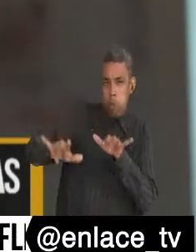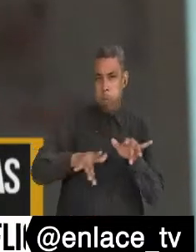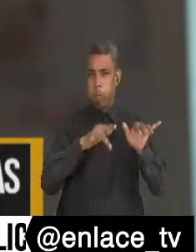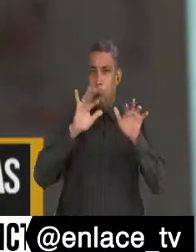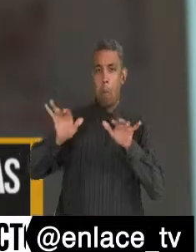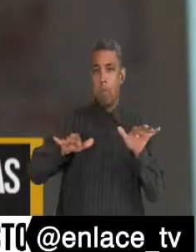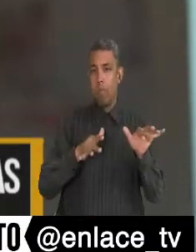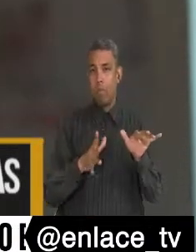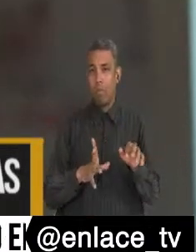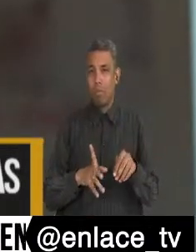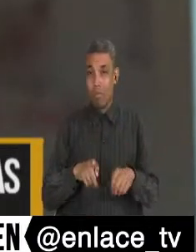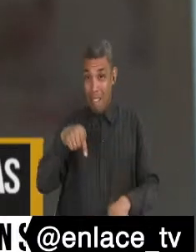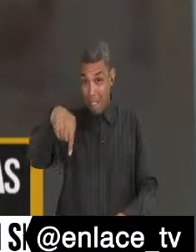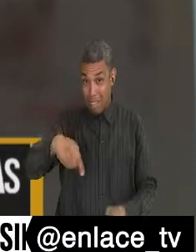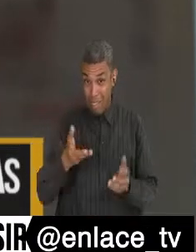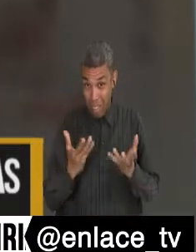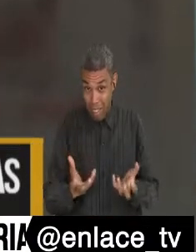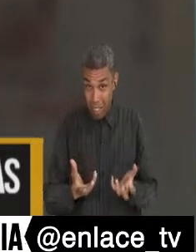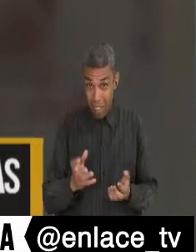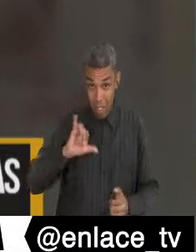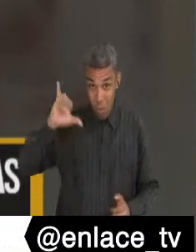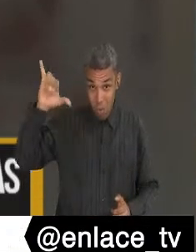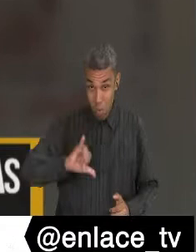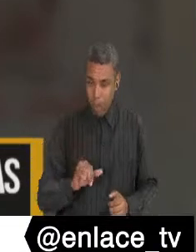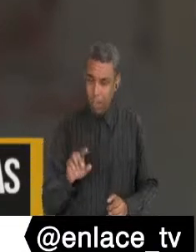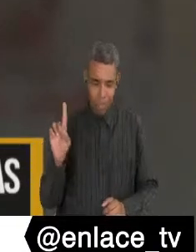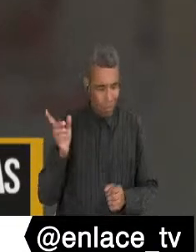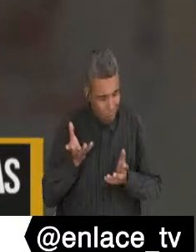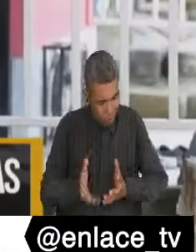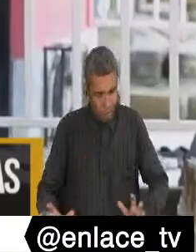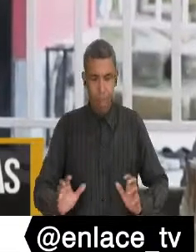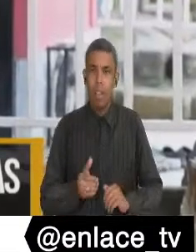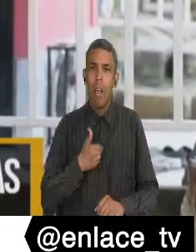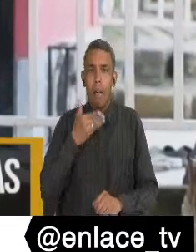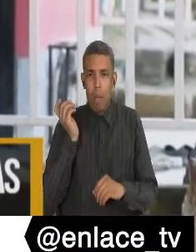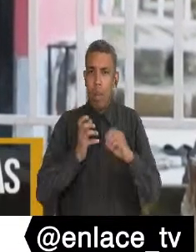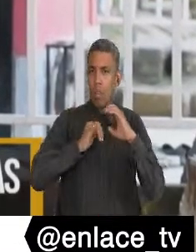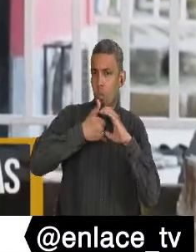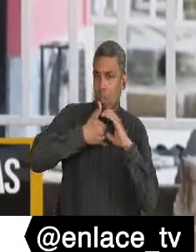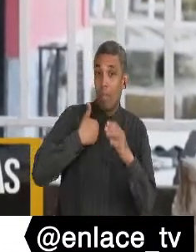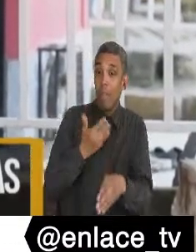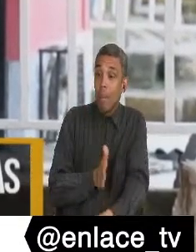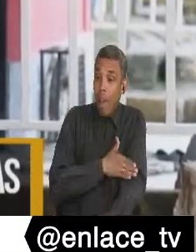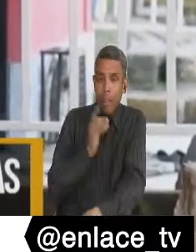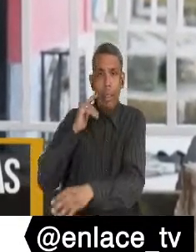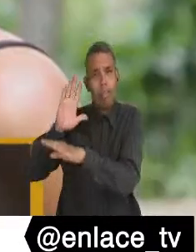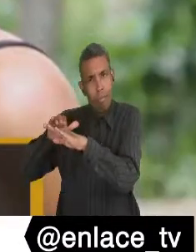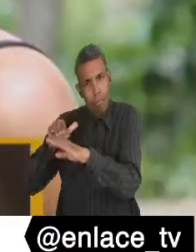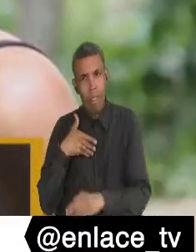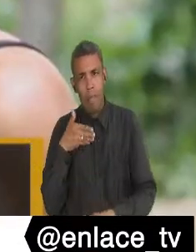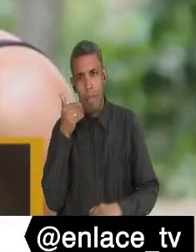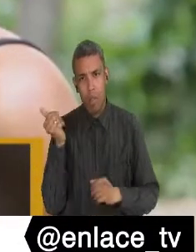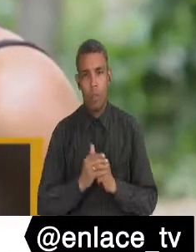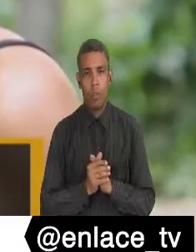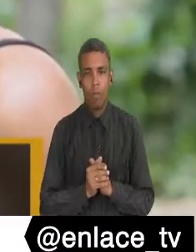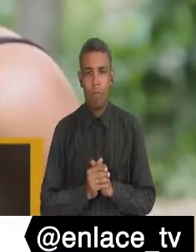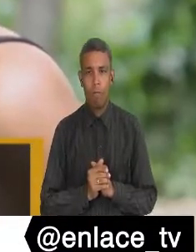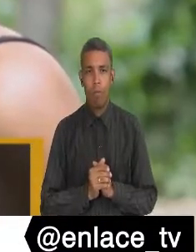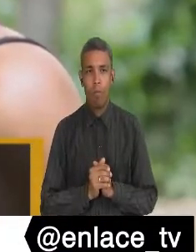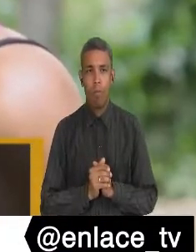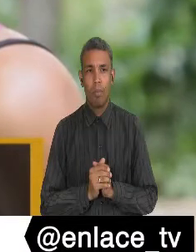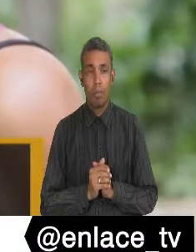que lo que nos estaba comentando el muchacho de que debemos de mandar por el WhatsApp antes y no después. Pues bien, mami, porque o sea, me parece bien que